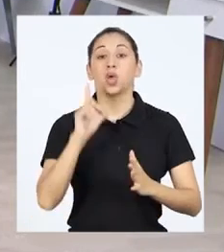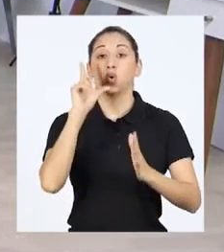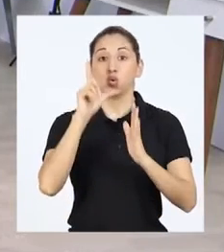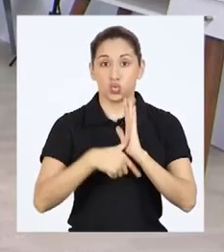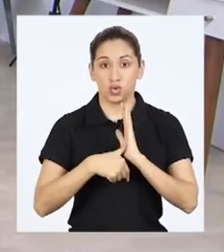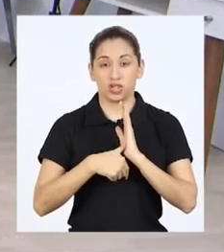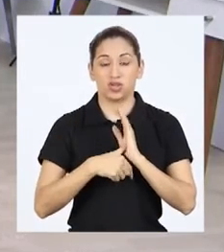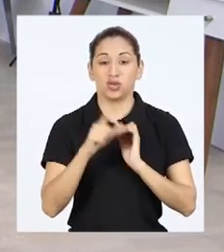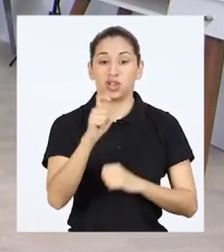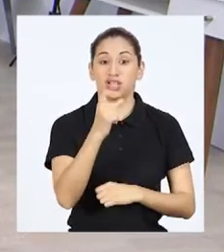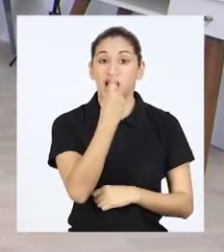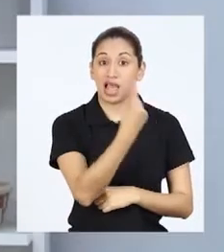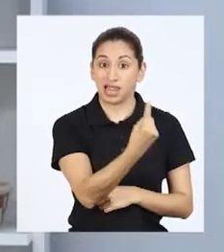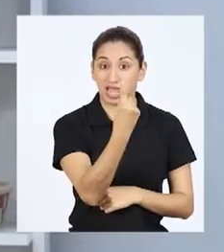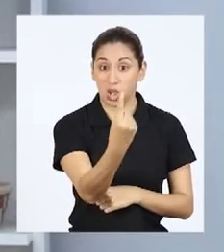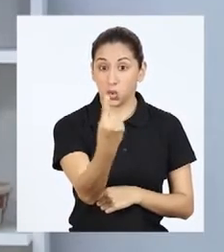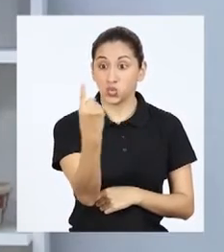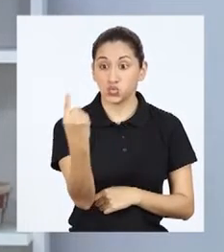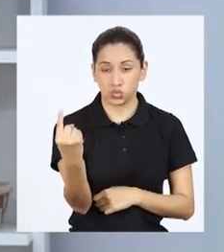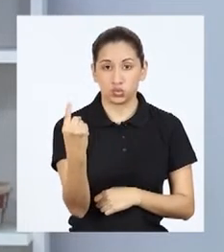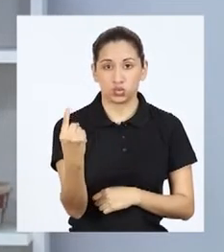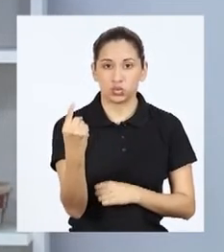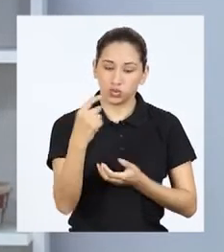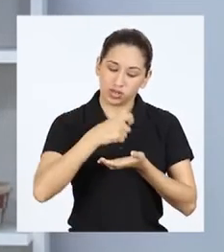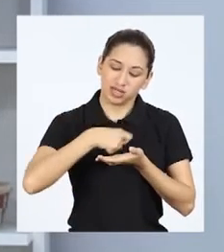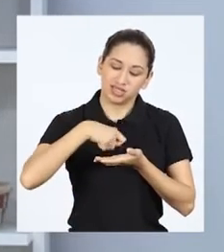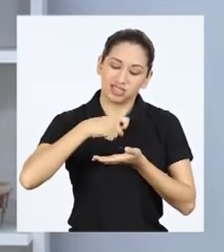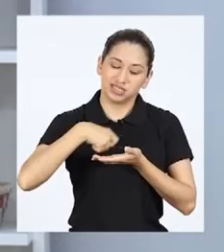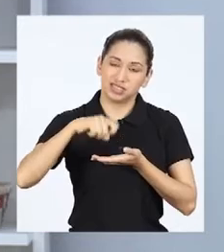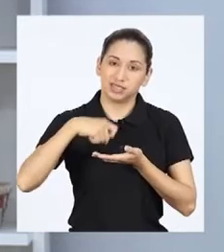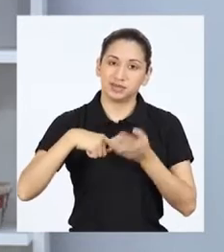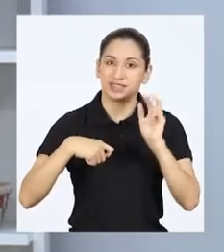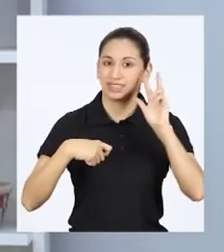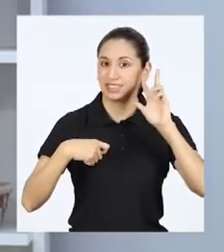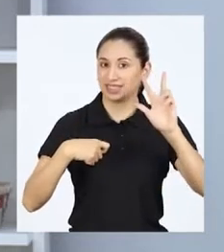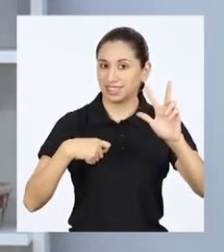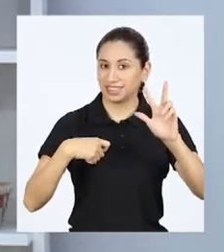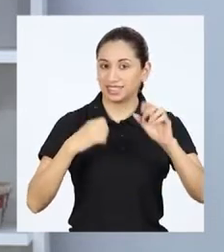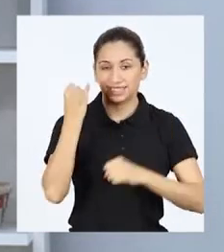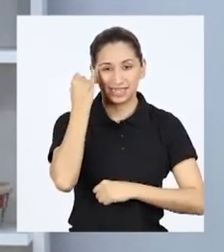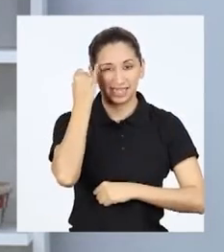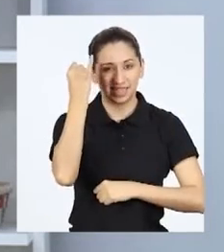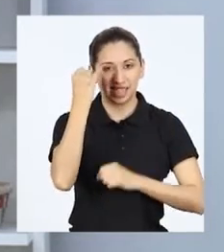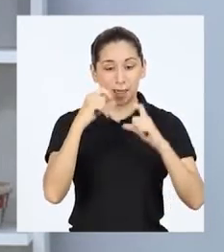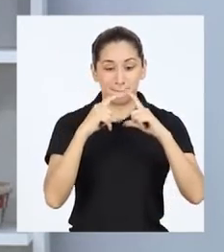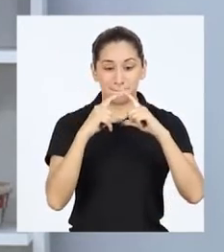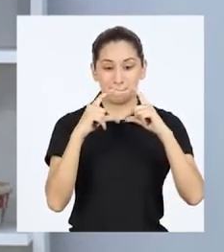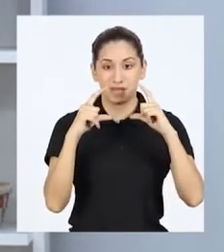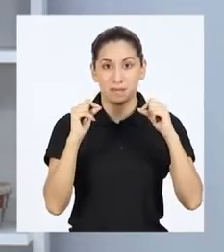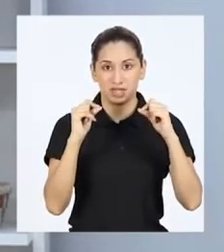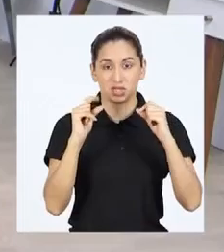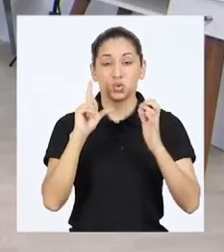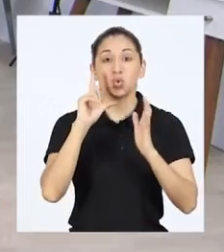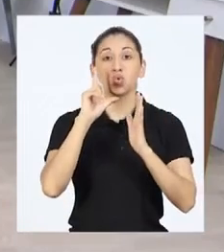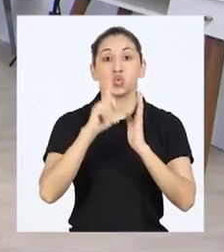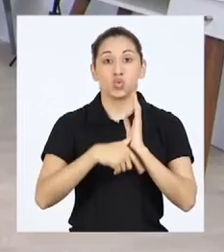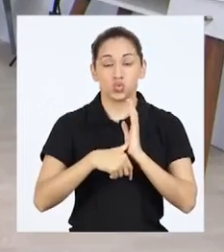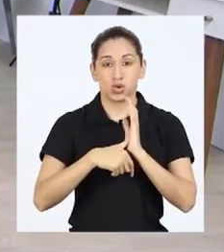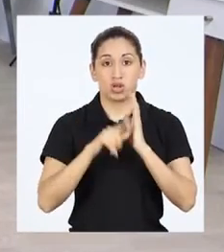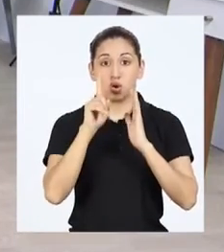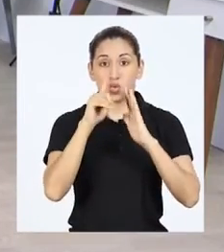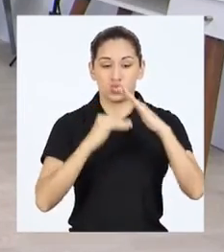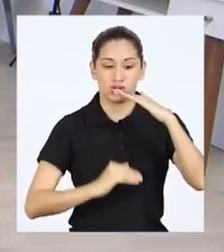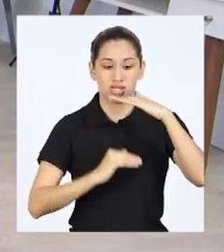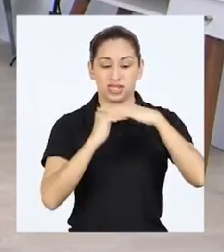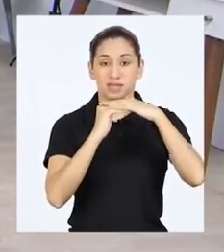Luego, cada uno de ellos escribirá tres ideas en un papel y luego de un límite